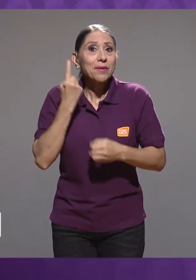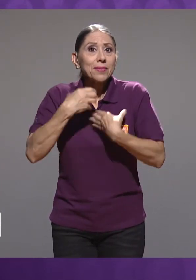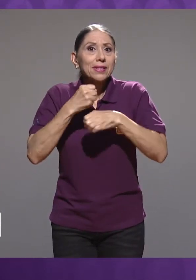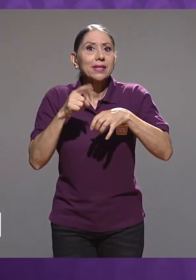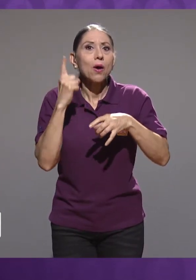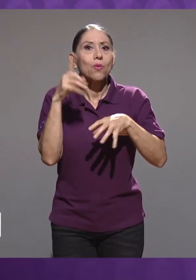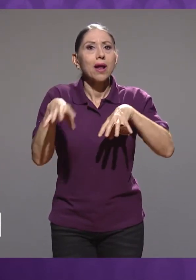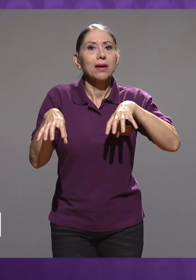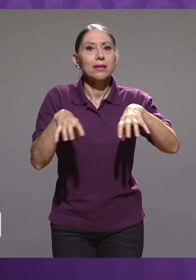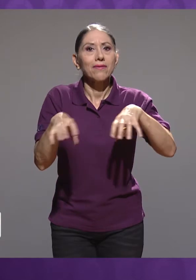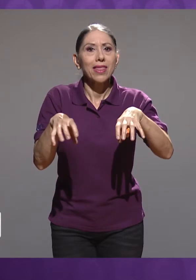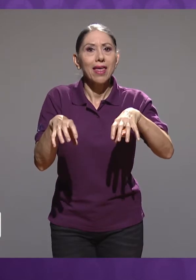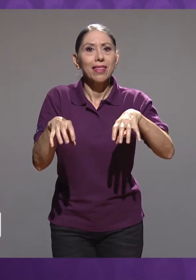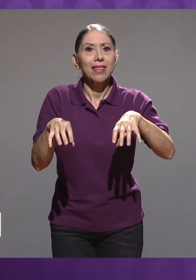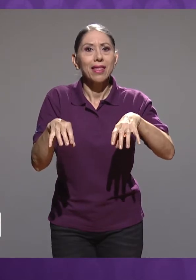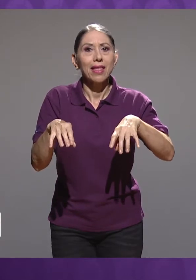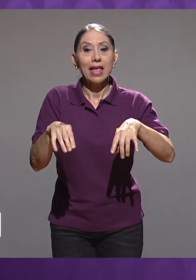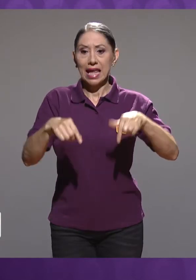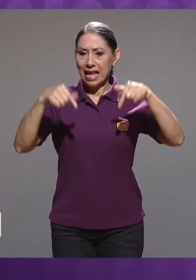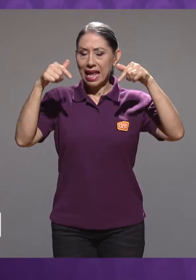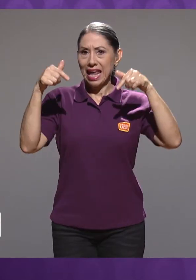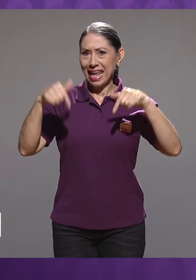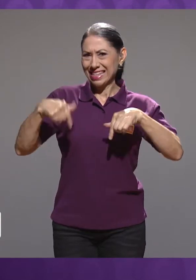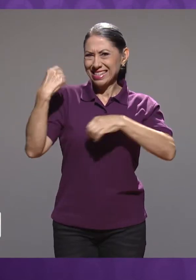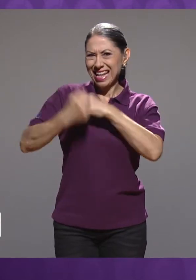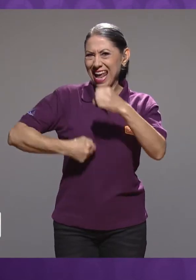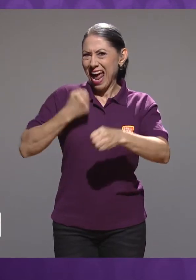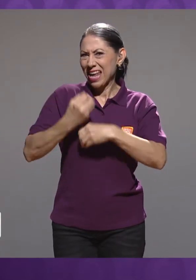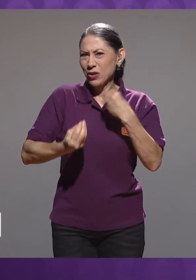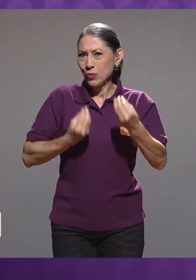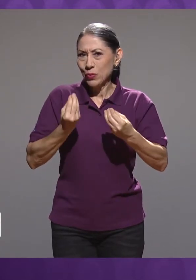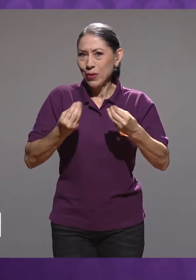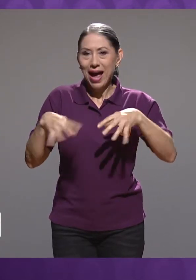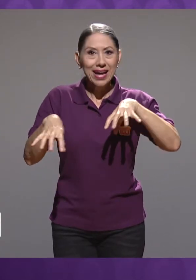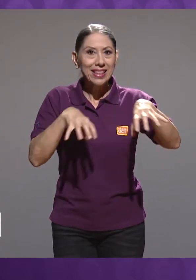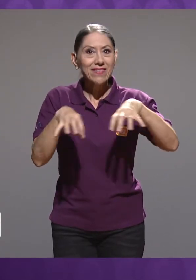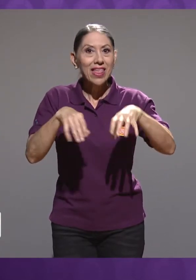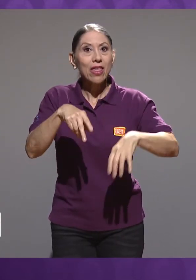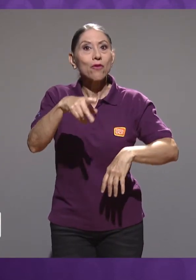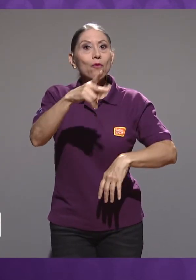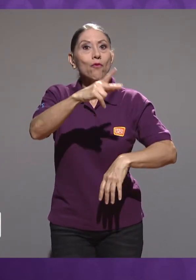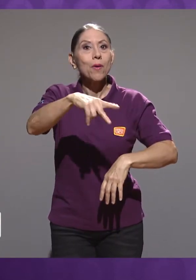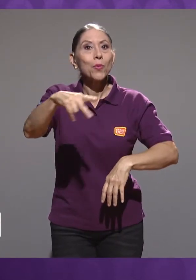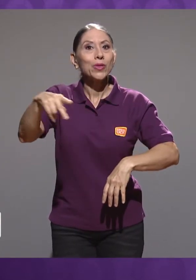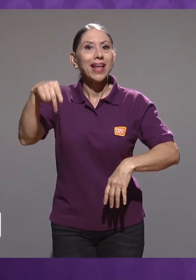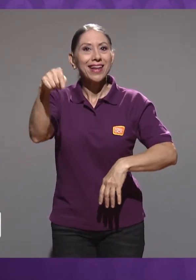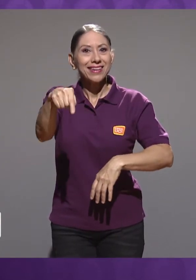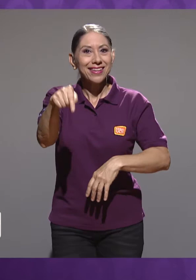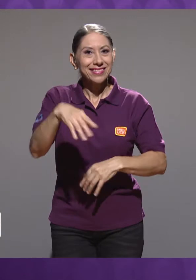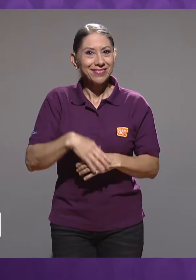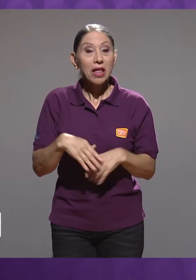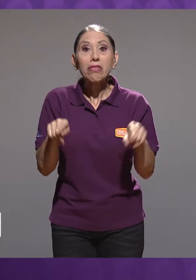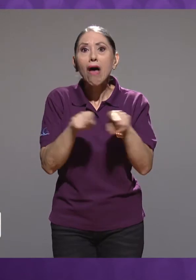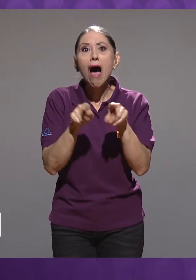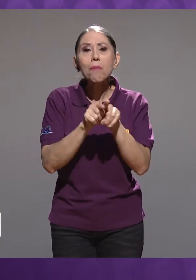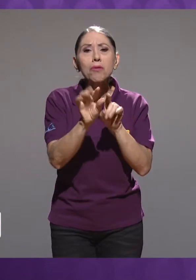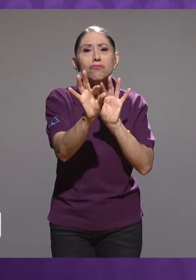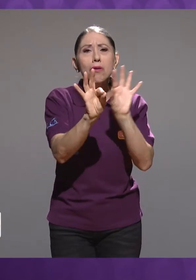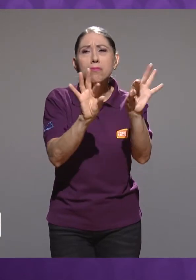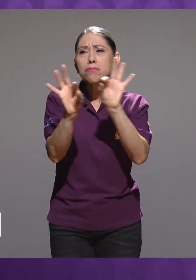actividad. Y este año la actividad fue en Punta Arenas. Fueron también